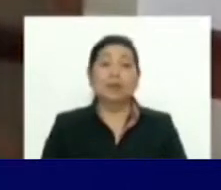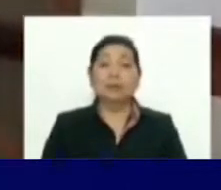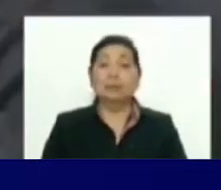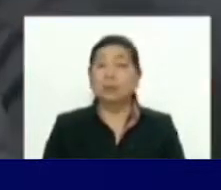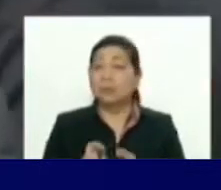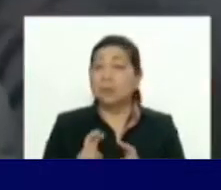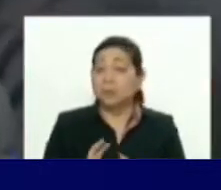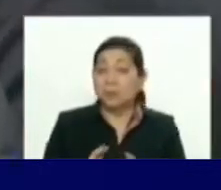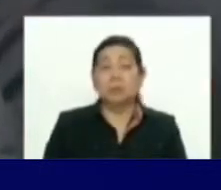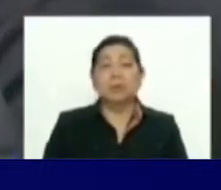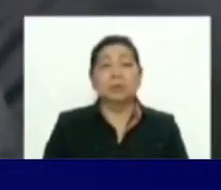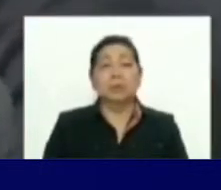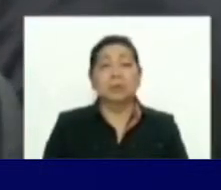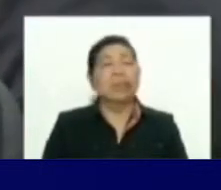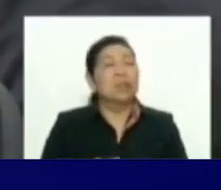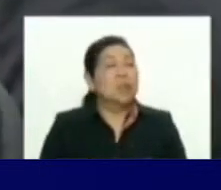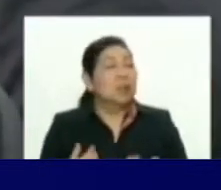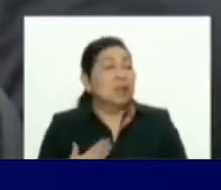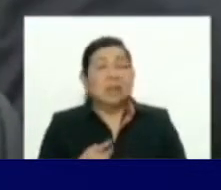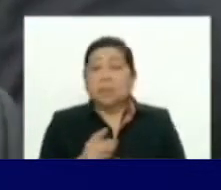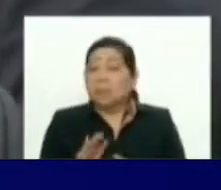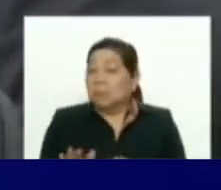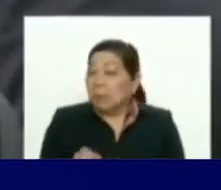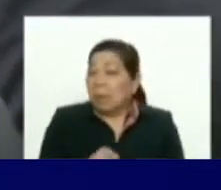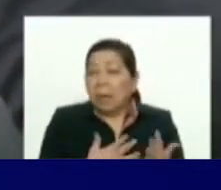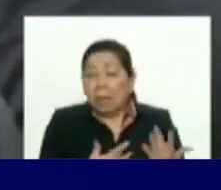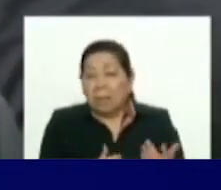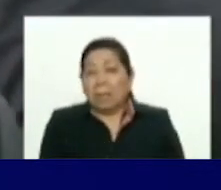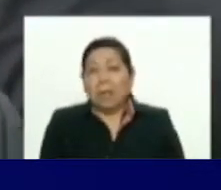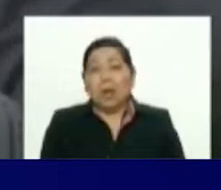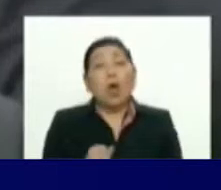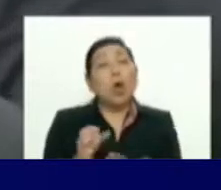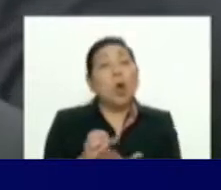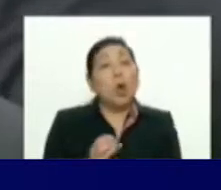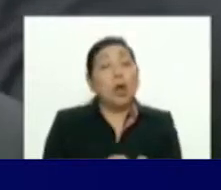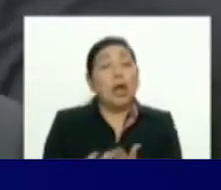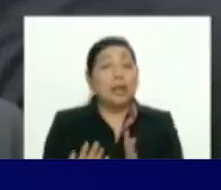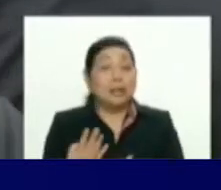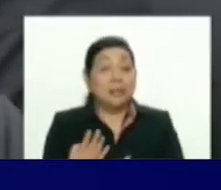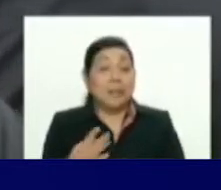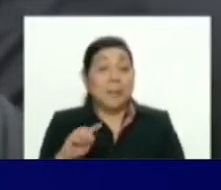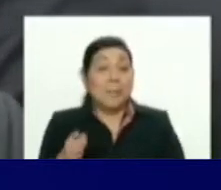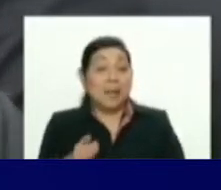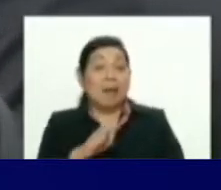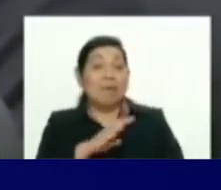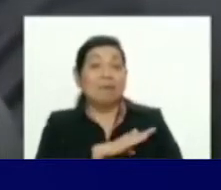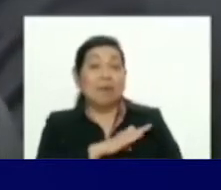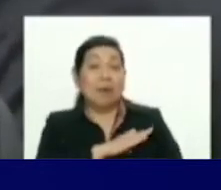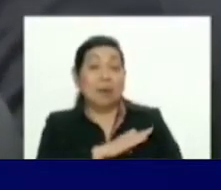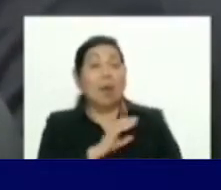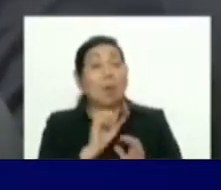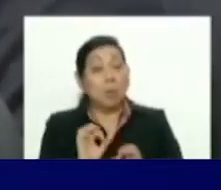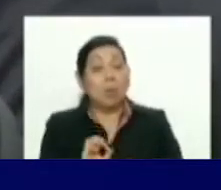Hemos cubierto lo que corresponde cubrir y estamos a la expectativa de la contratación de 15.000 fiscalizadores para